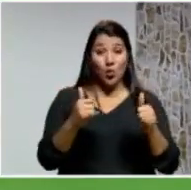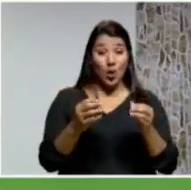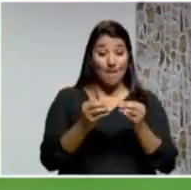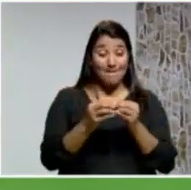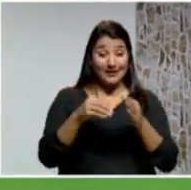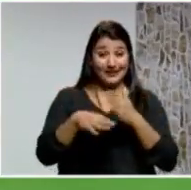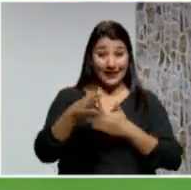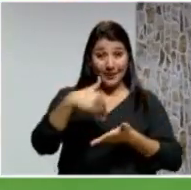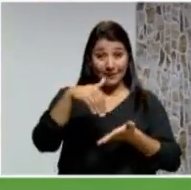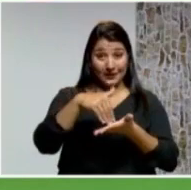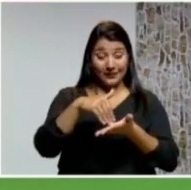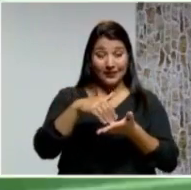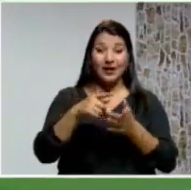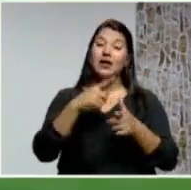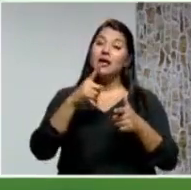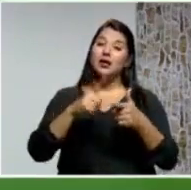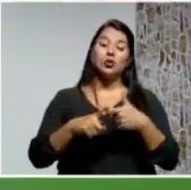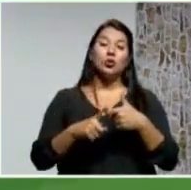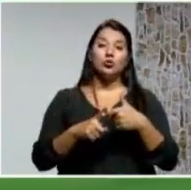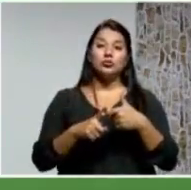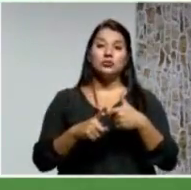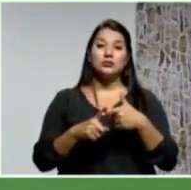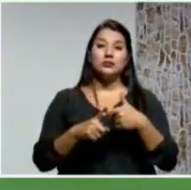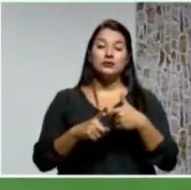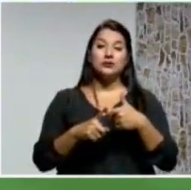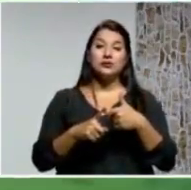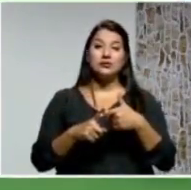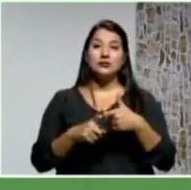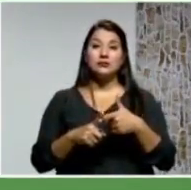especialmente hicieron que el duelo se